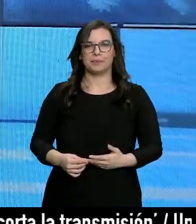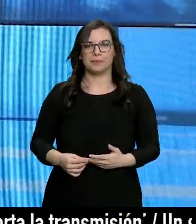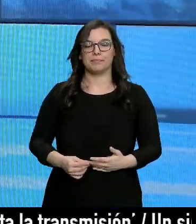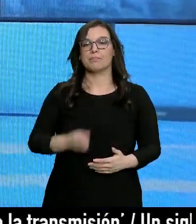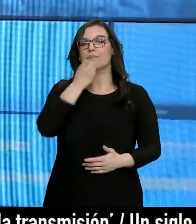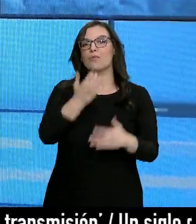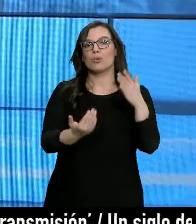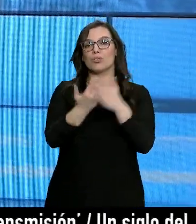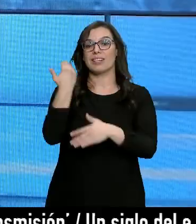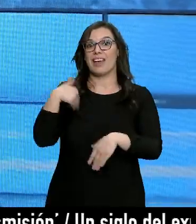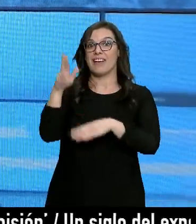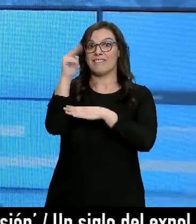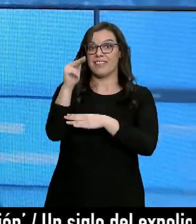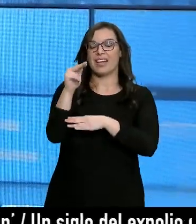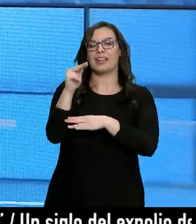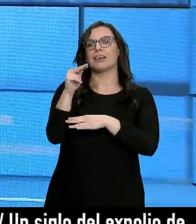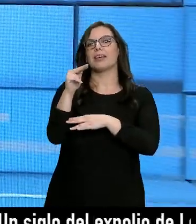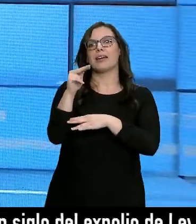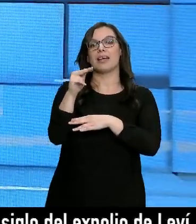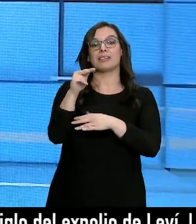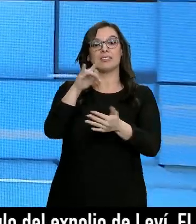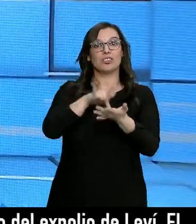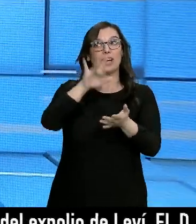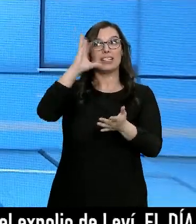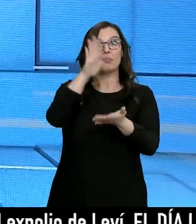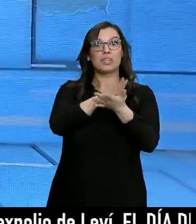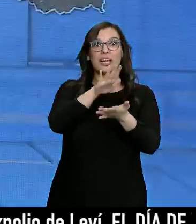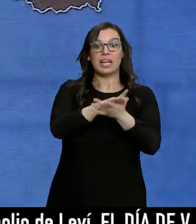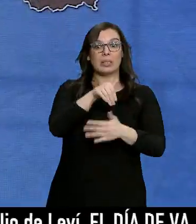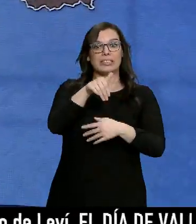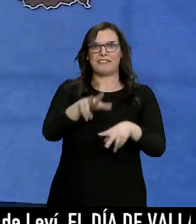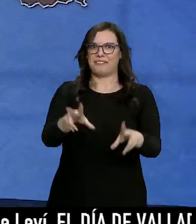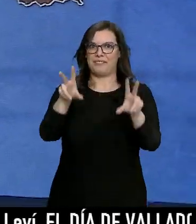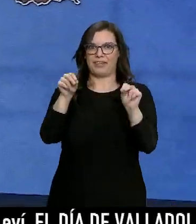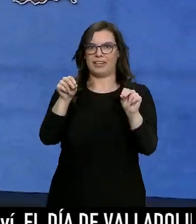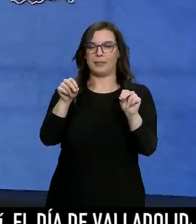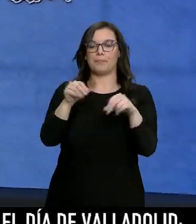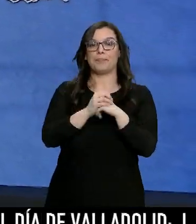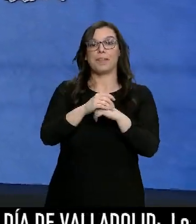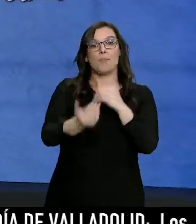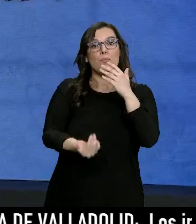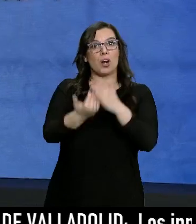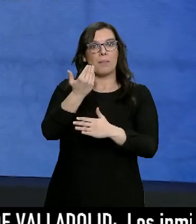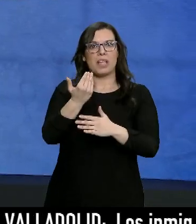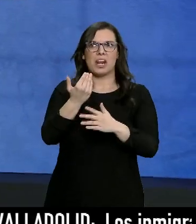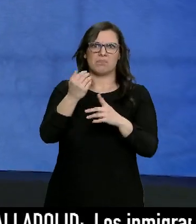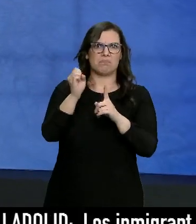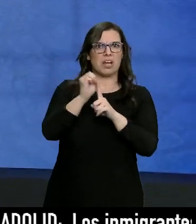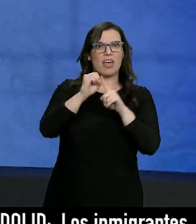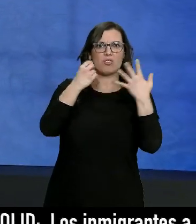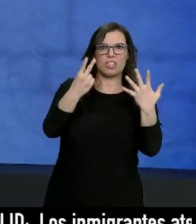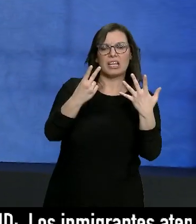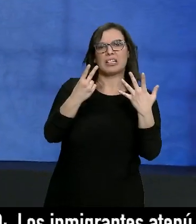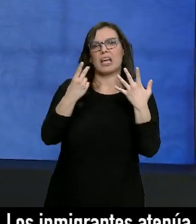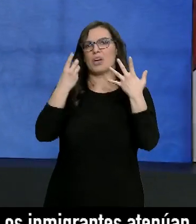Muy buenos días, ya es viernes, últimas horas de tiempo tranquilo y de temperaturas primaverales. De hecho, hemos vuelto a amanecer sin bajar de 7 u 8 grados